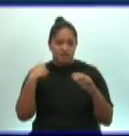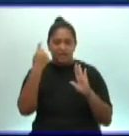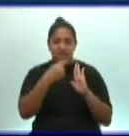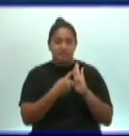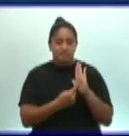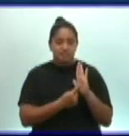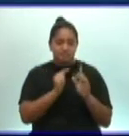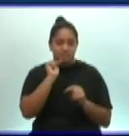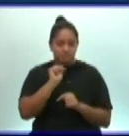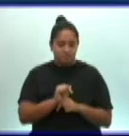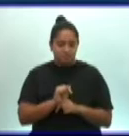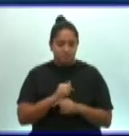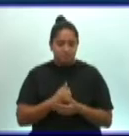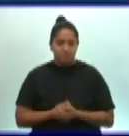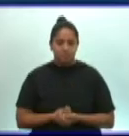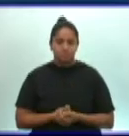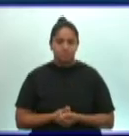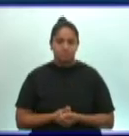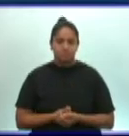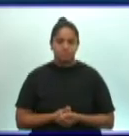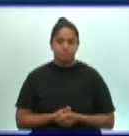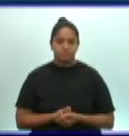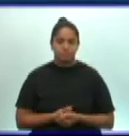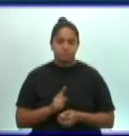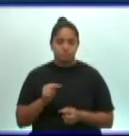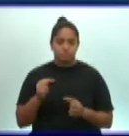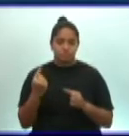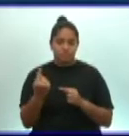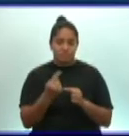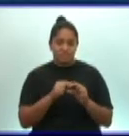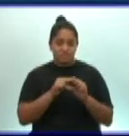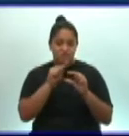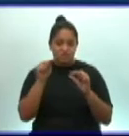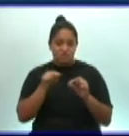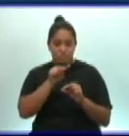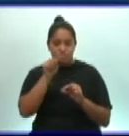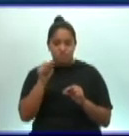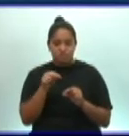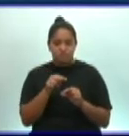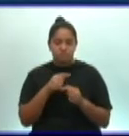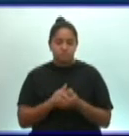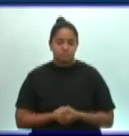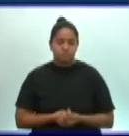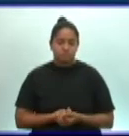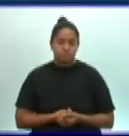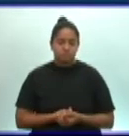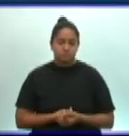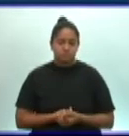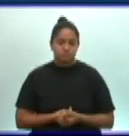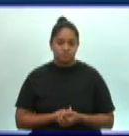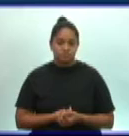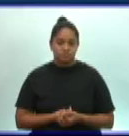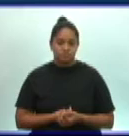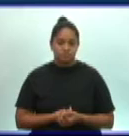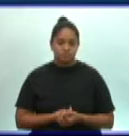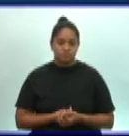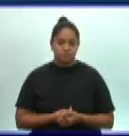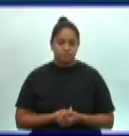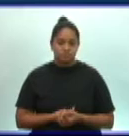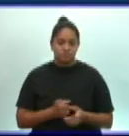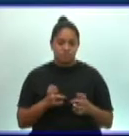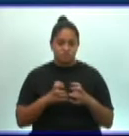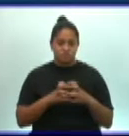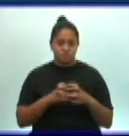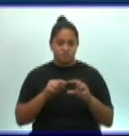magnético. Bueno, la respuesta es que estas son circulares, circunferenciales, o son circunferencias concéntricas con el